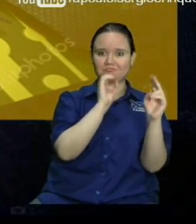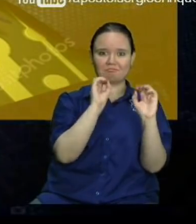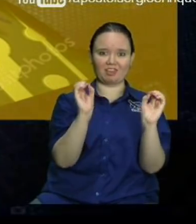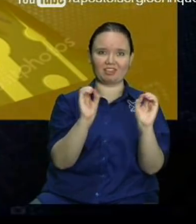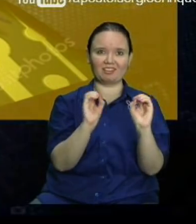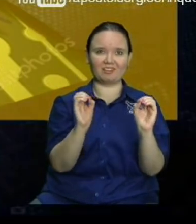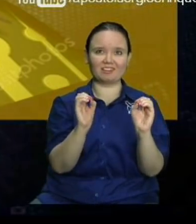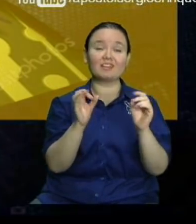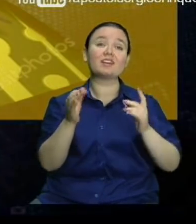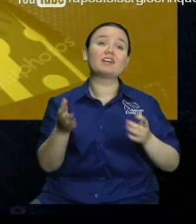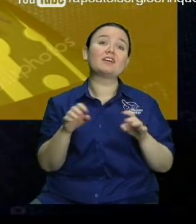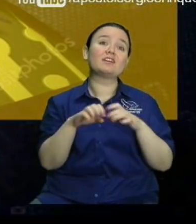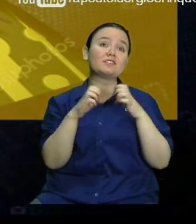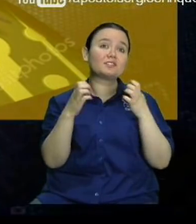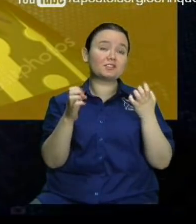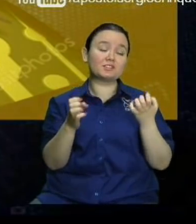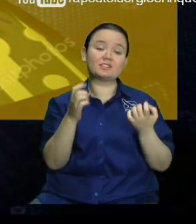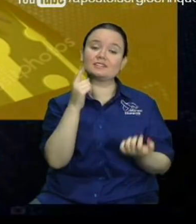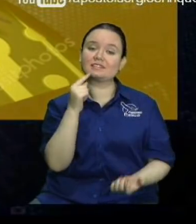el hebreo.